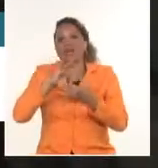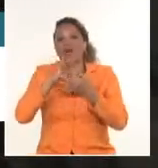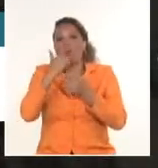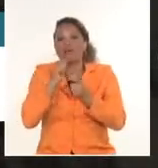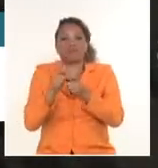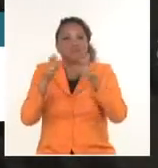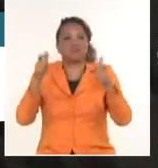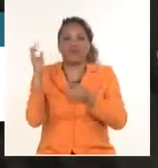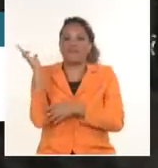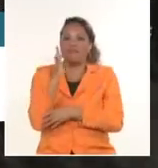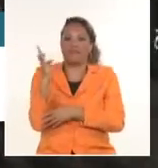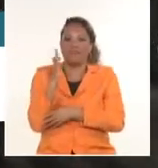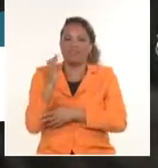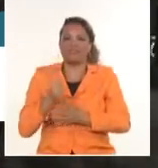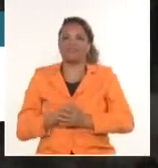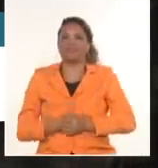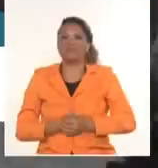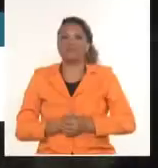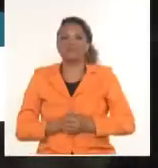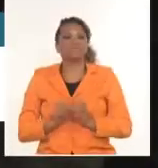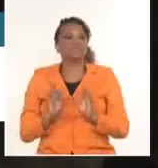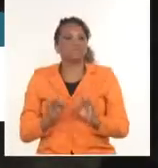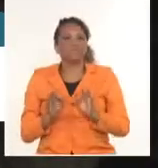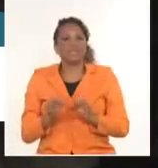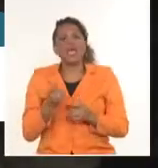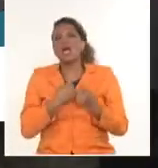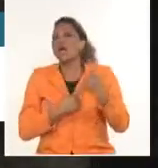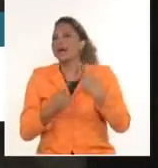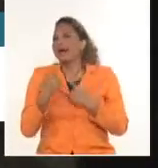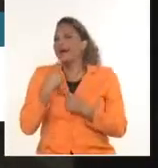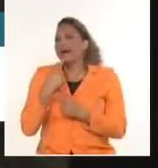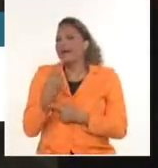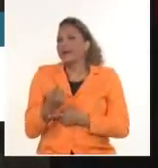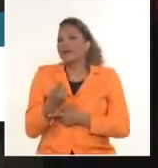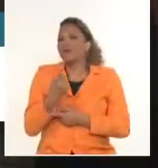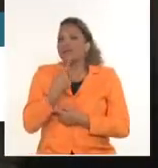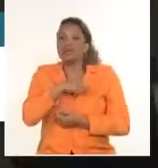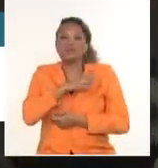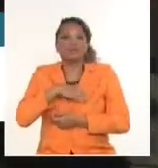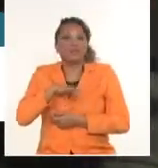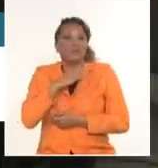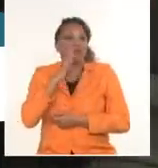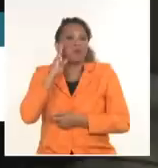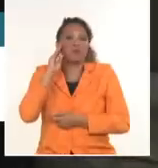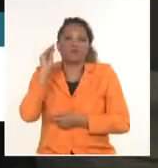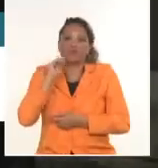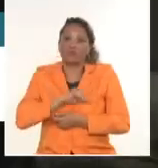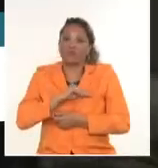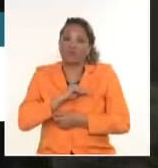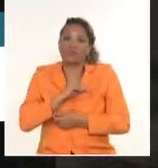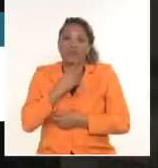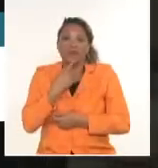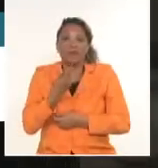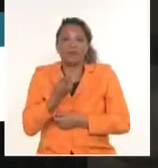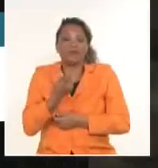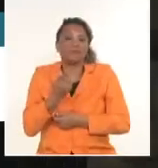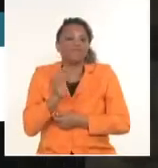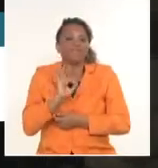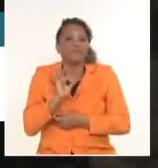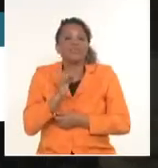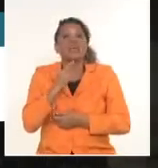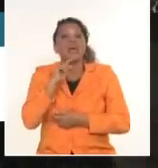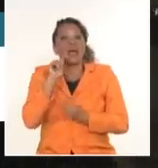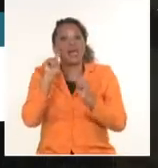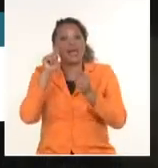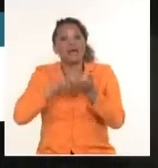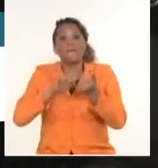actividad. Así es, y bueno, hay algo que la audiencia quizás no tiene por qué conocerla, es que va a haber un